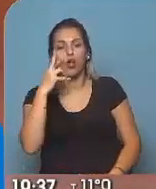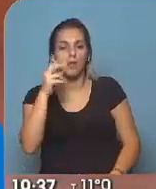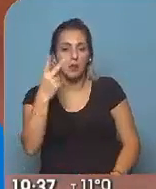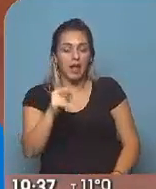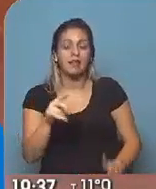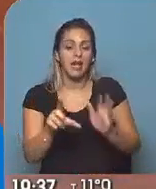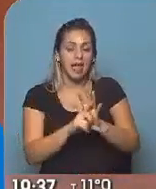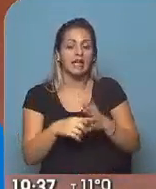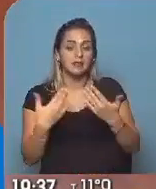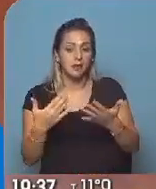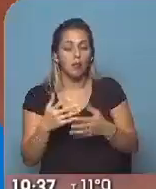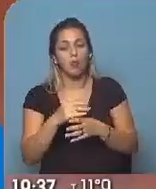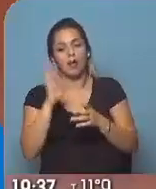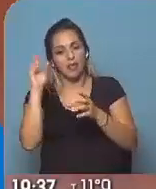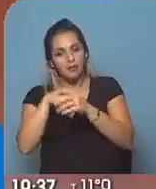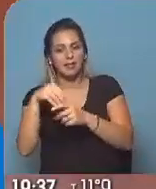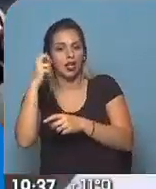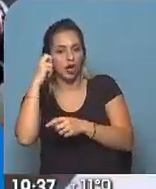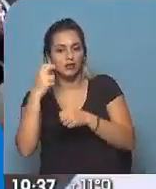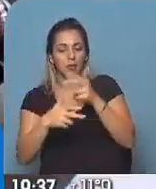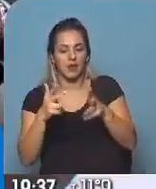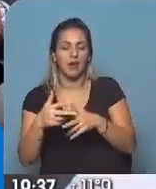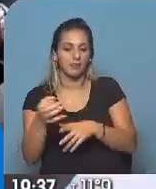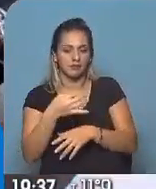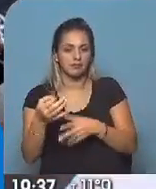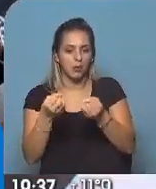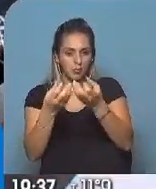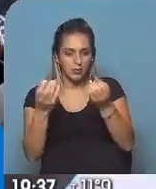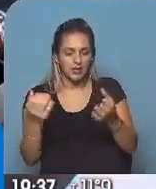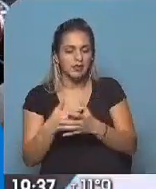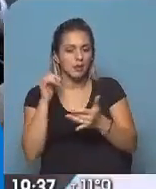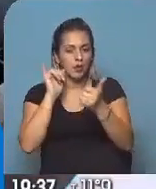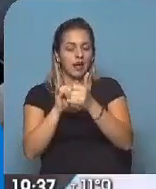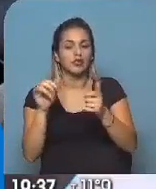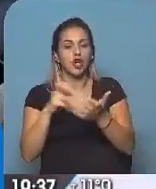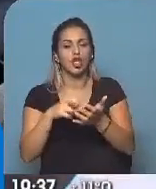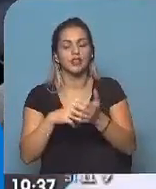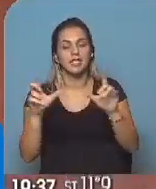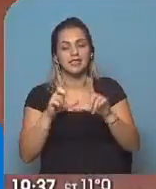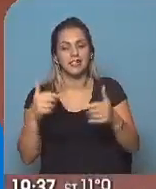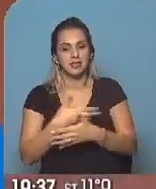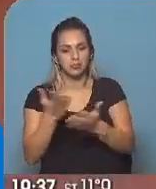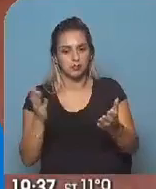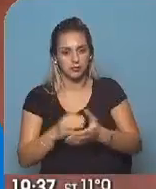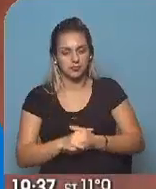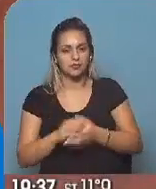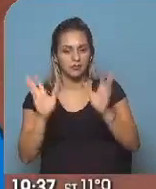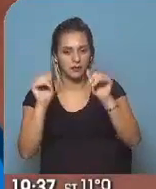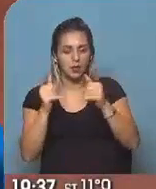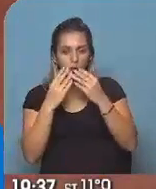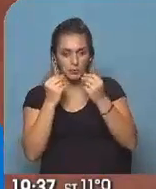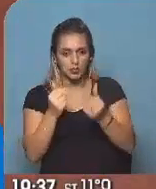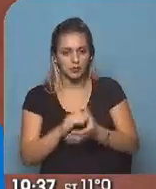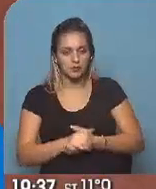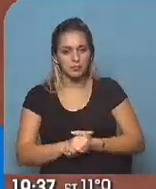ley puede ir al Congreso. Correcto. Ministro, muchas gracias por la comunicación con el Noticiero Central de la Televisión Pública. Chao, mucho gusto. Hasta luego.